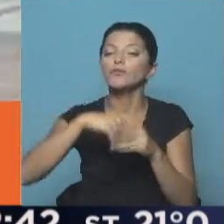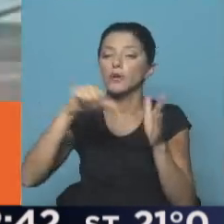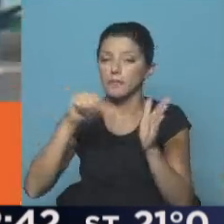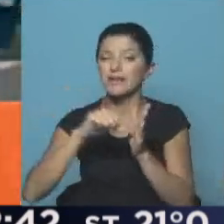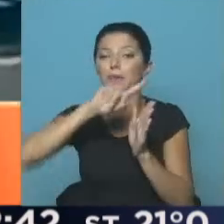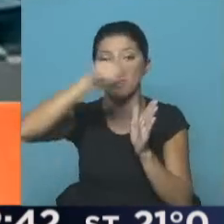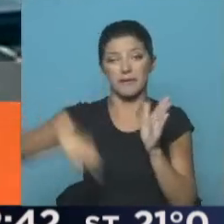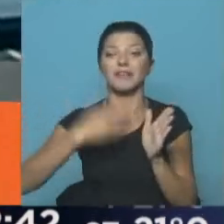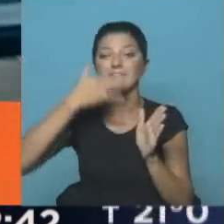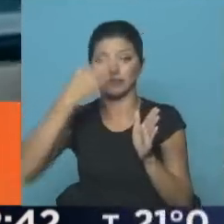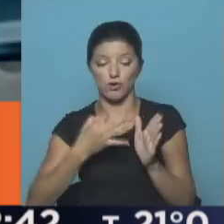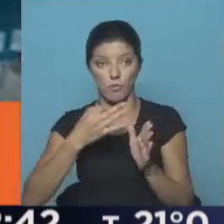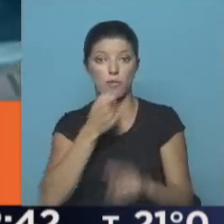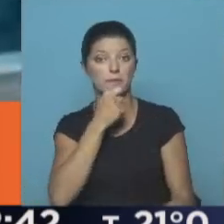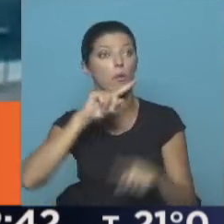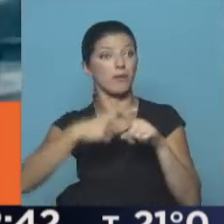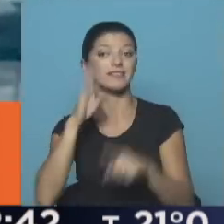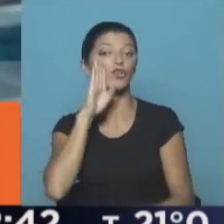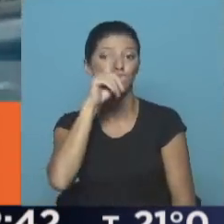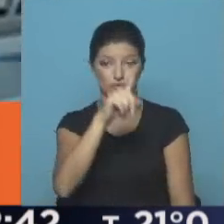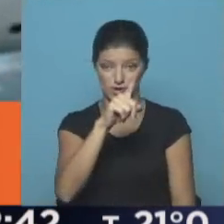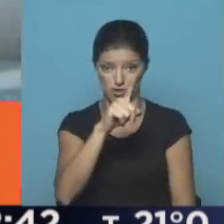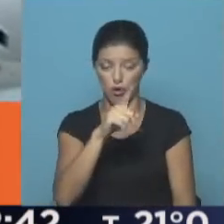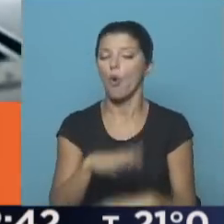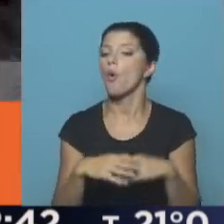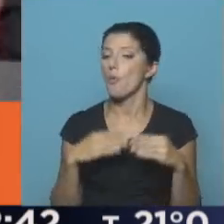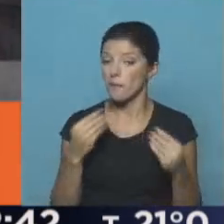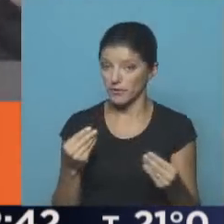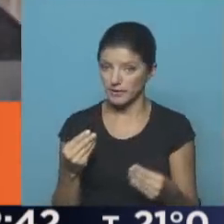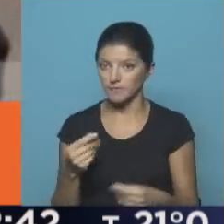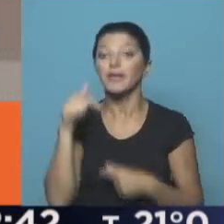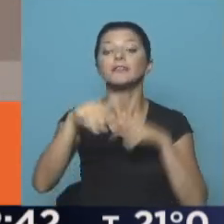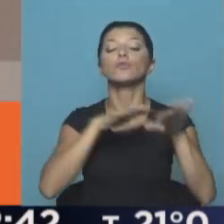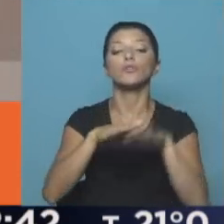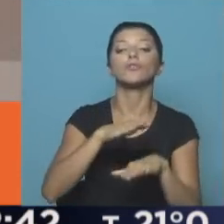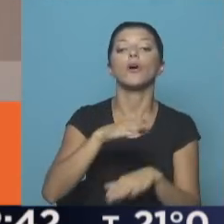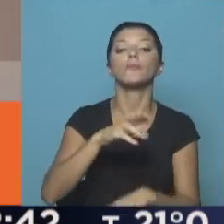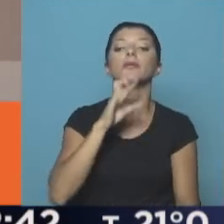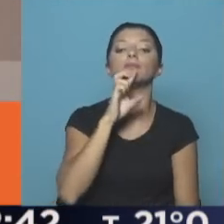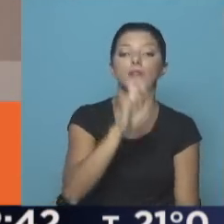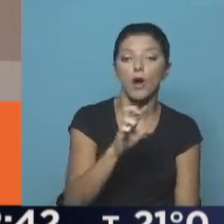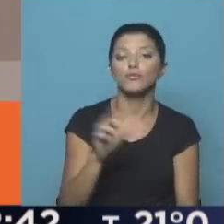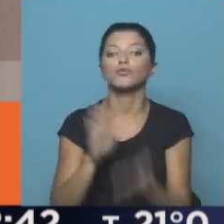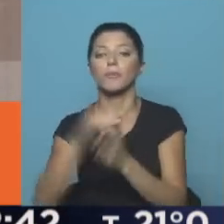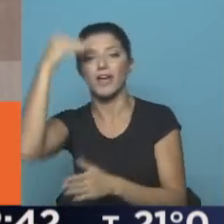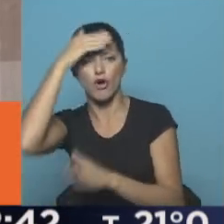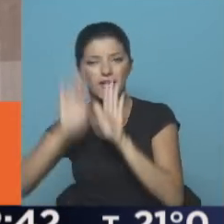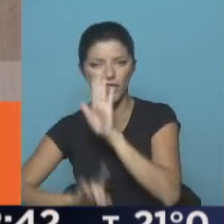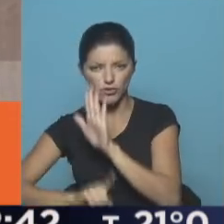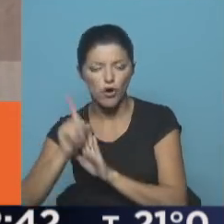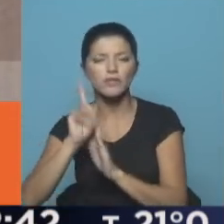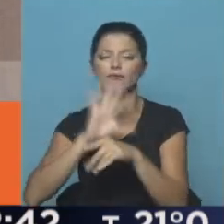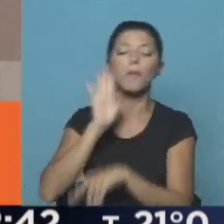defina también la política de Estados Unidos, porque obviamente esto que está haciendo Trump con el tema de Corea del Norte, esta escalada de